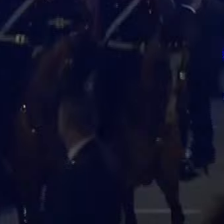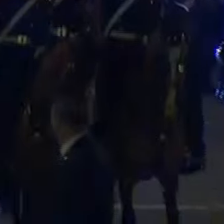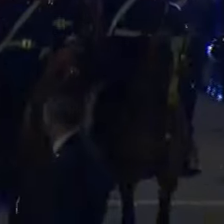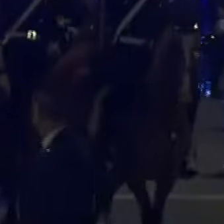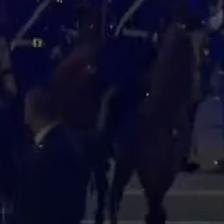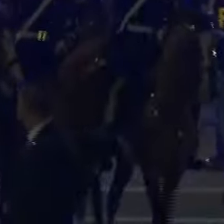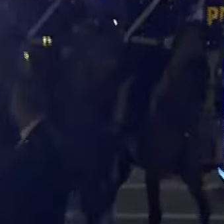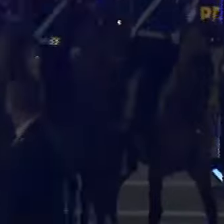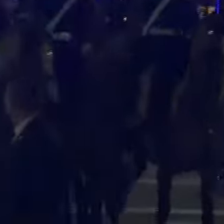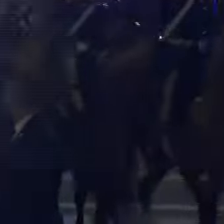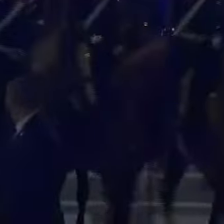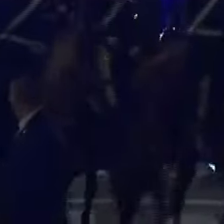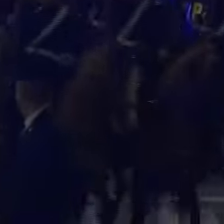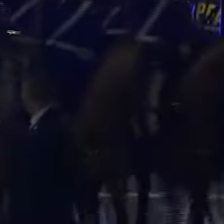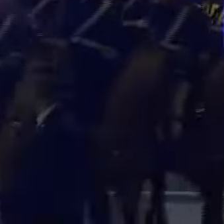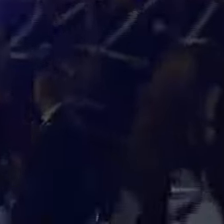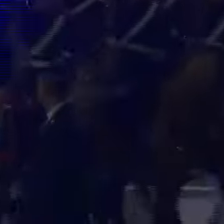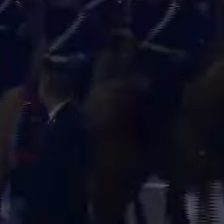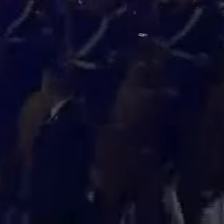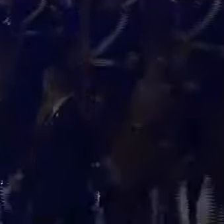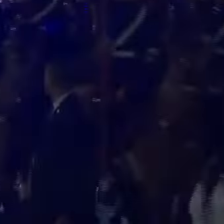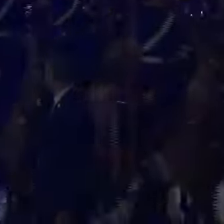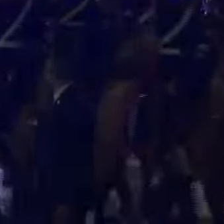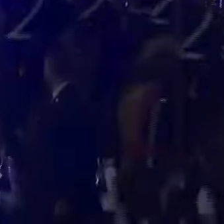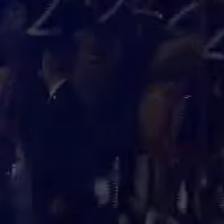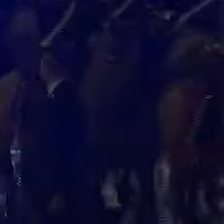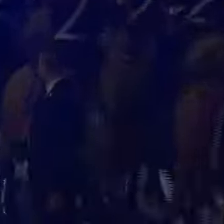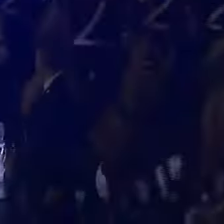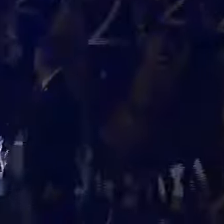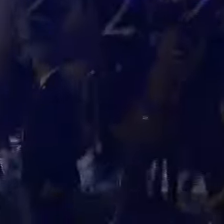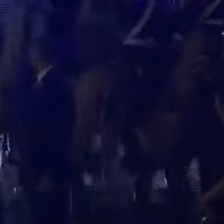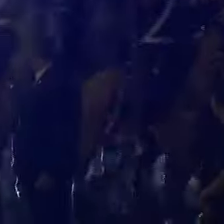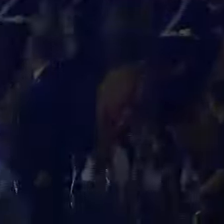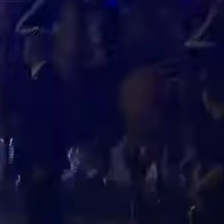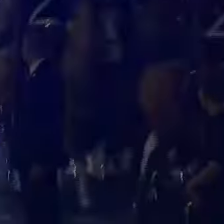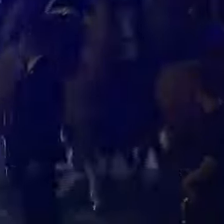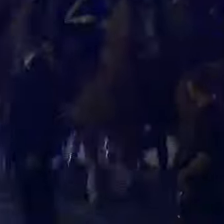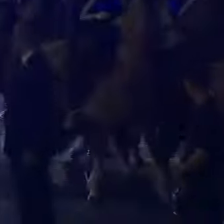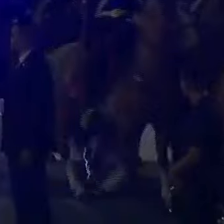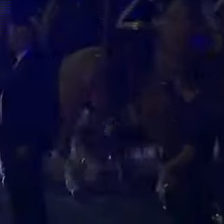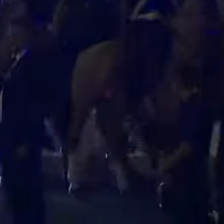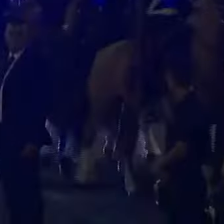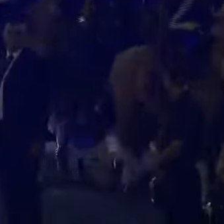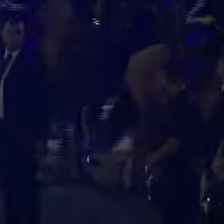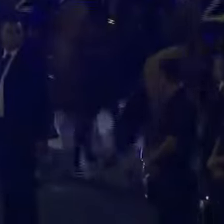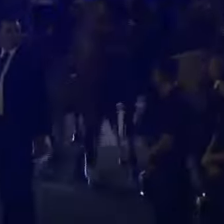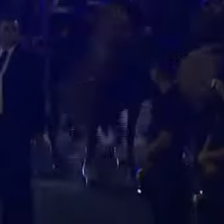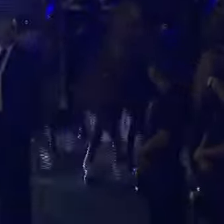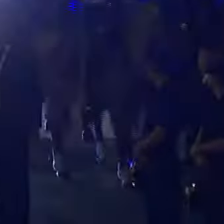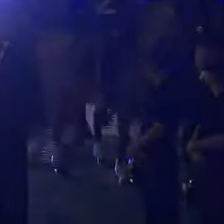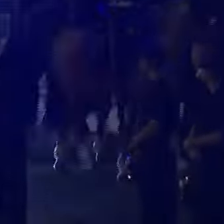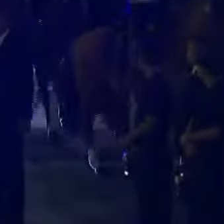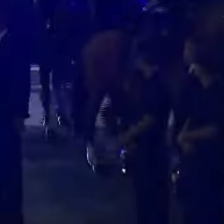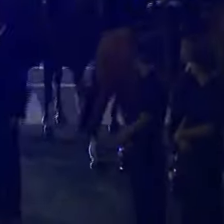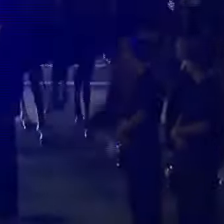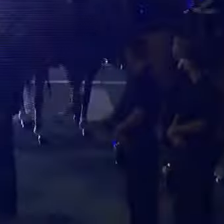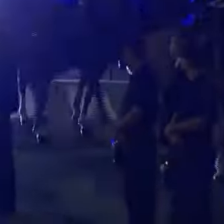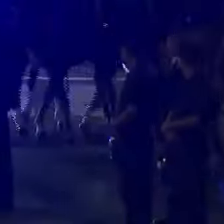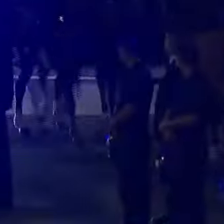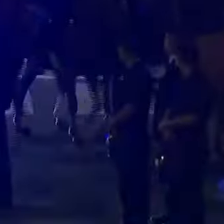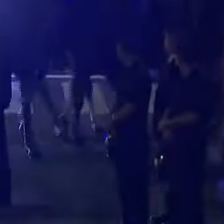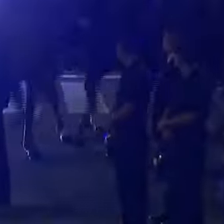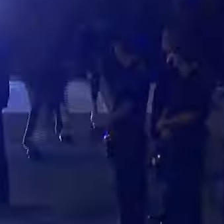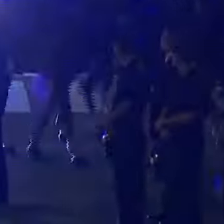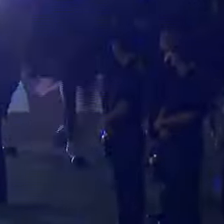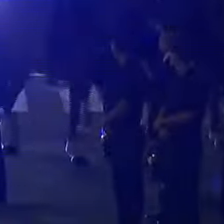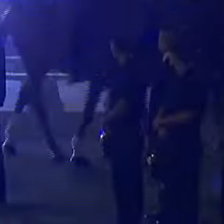Ya próximo a llegar en su recorrida hacia este Honorable Congreso Nacional, se encuentra el vehículo que transporta al señor Presidente de la Nación,